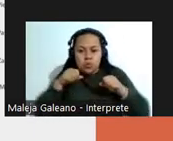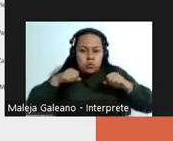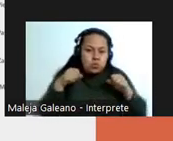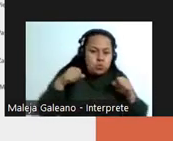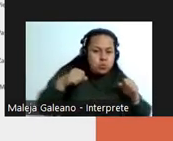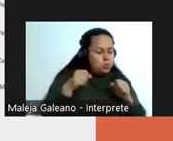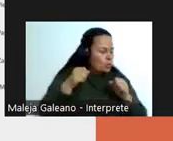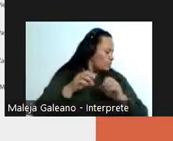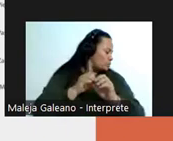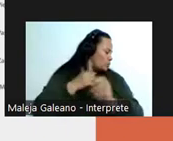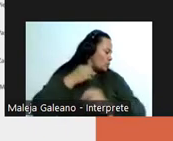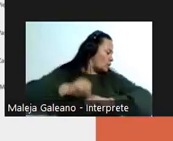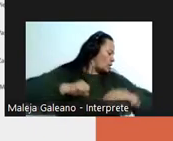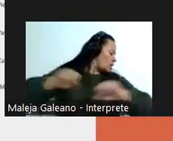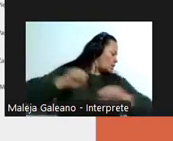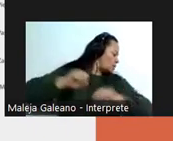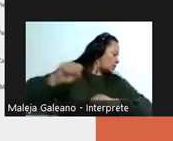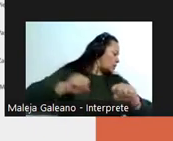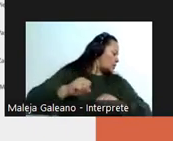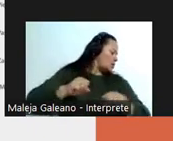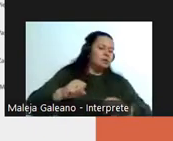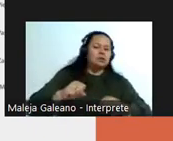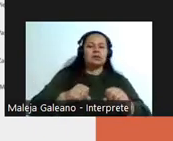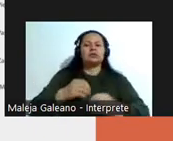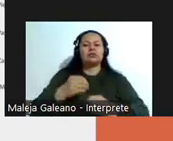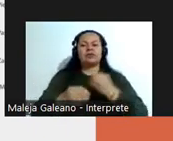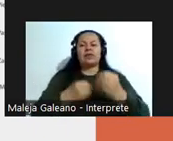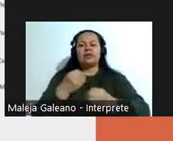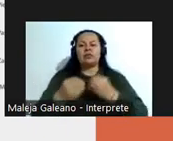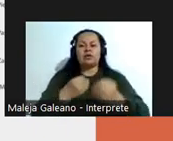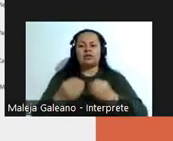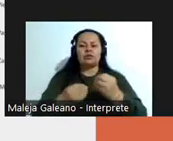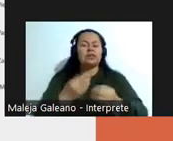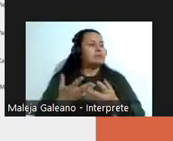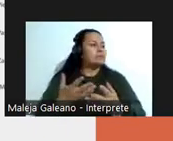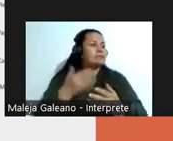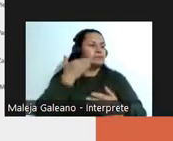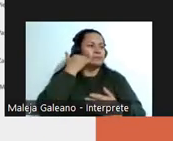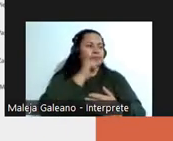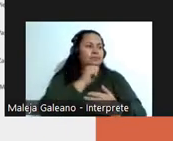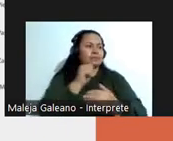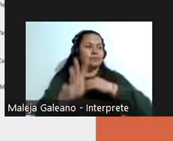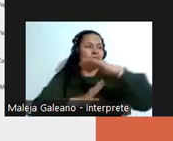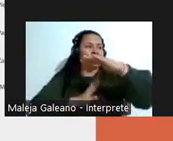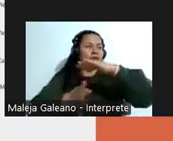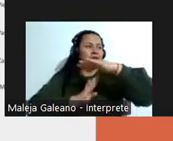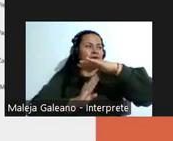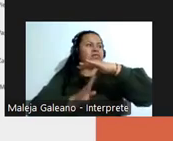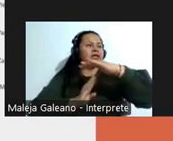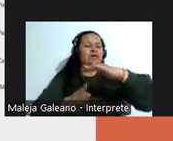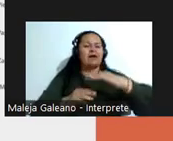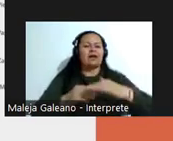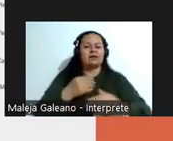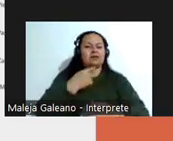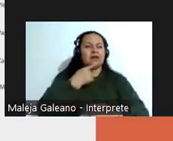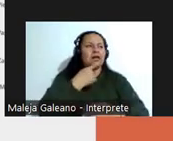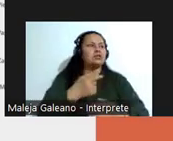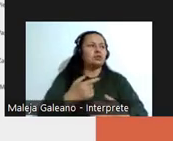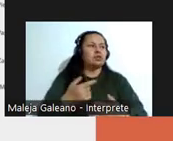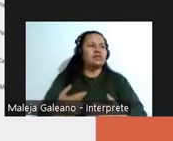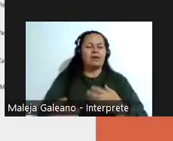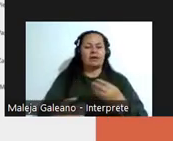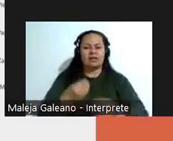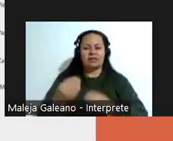ella en las piernas de las mujeres migrantes. Entonces, con esto, antes de pasar al